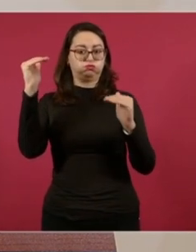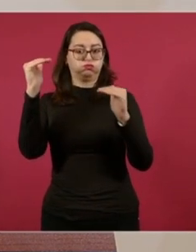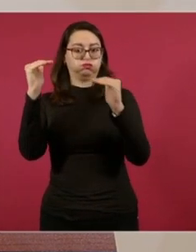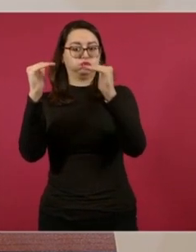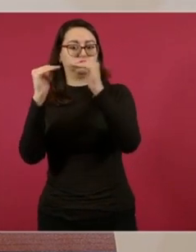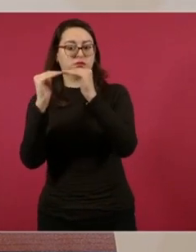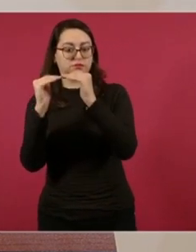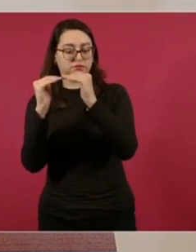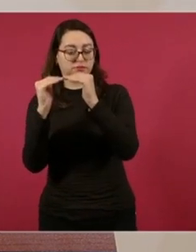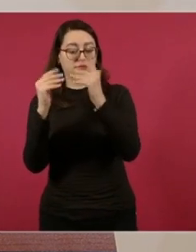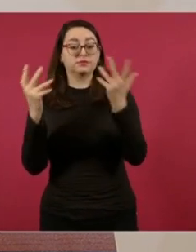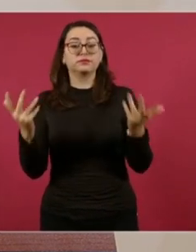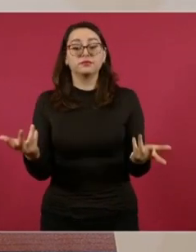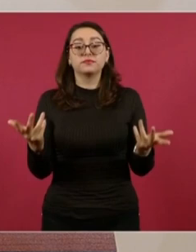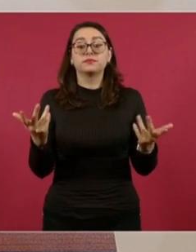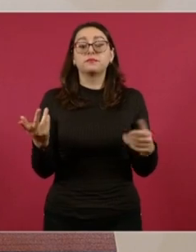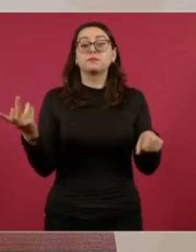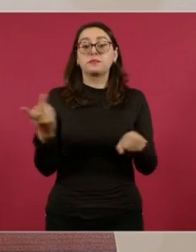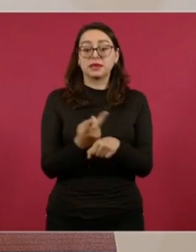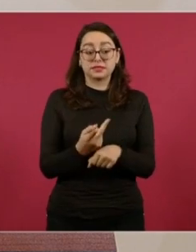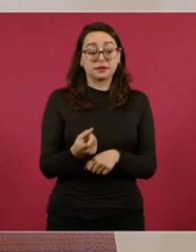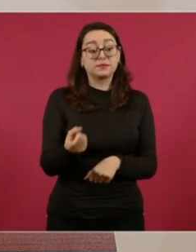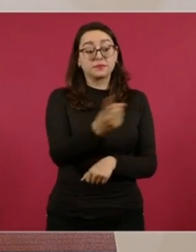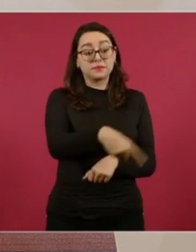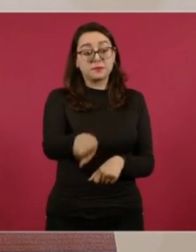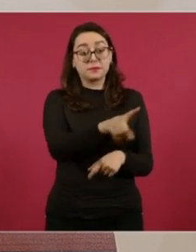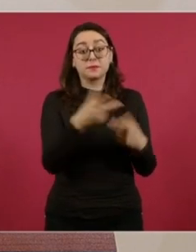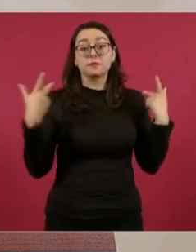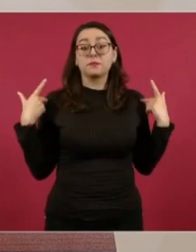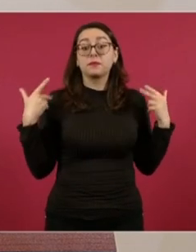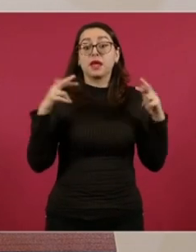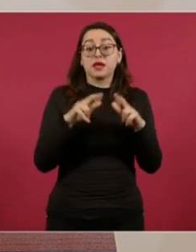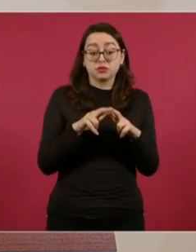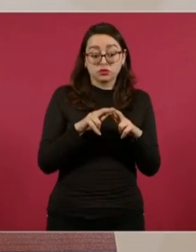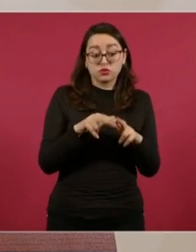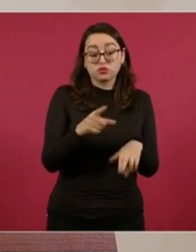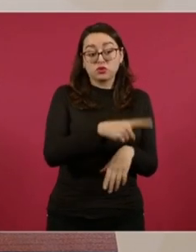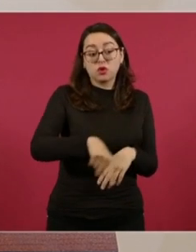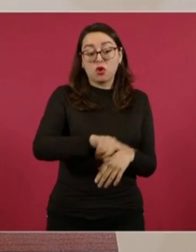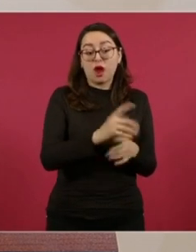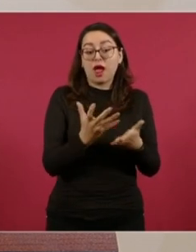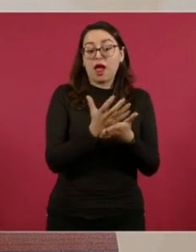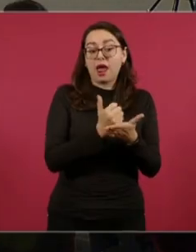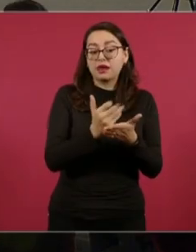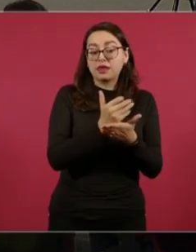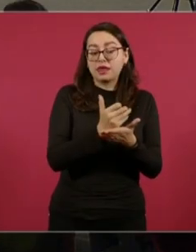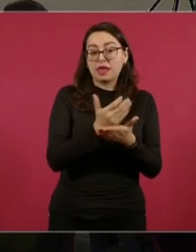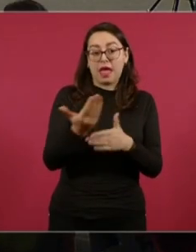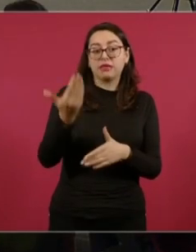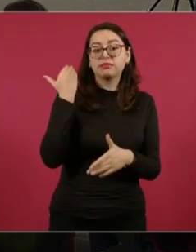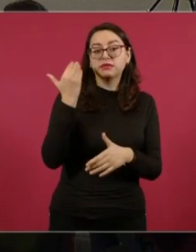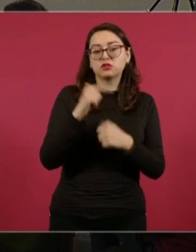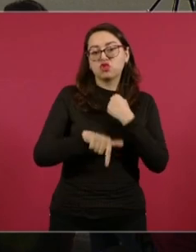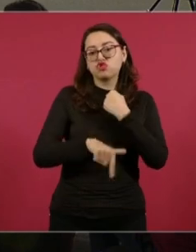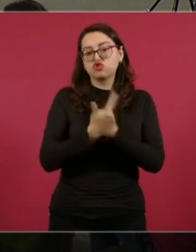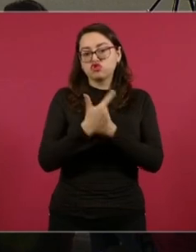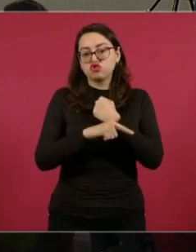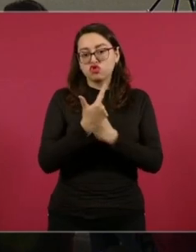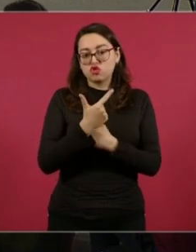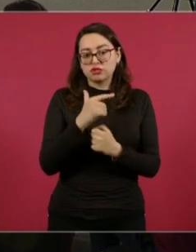12 mil pesos al mes. Y ahora el mínimo es este,